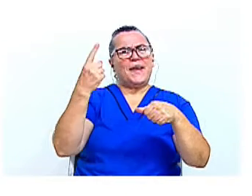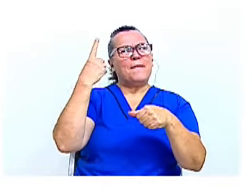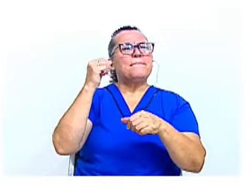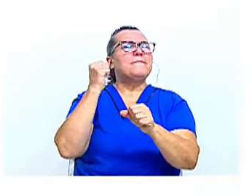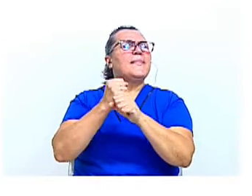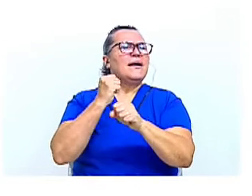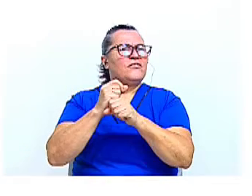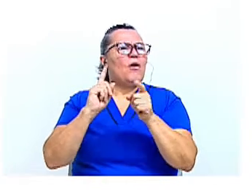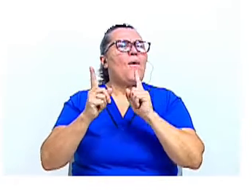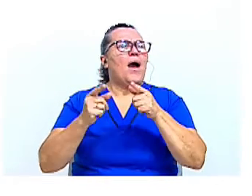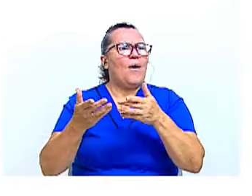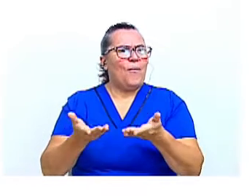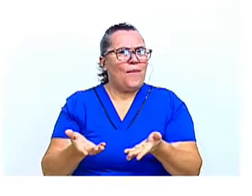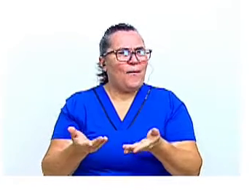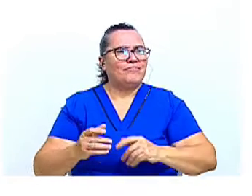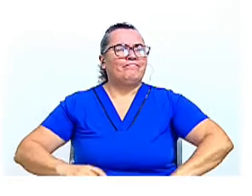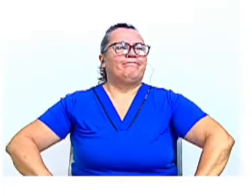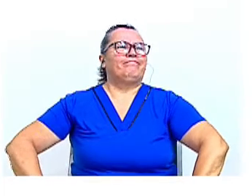trabajo?